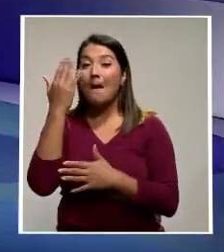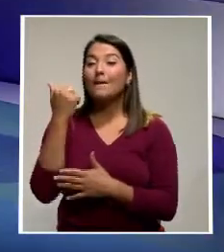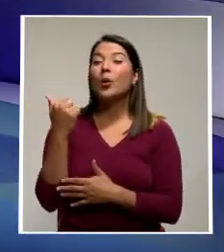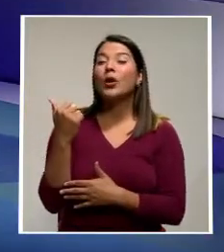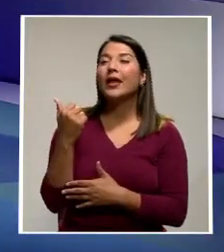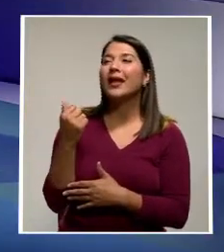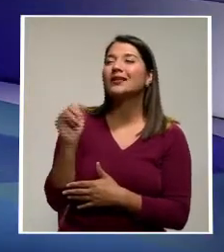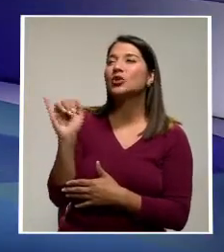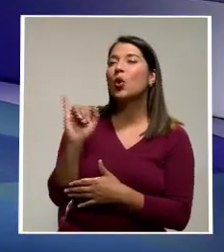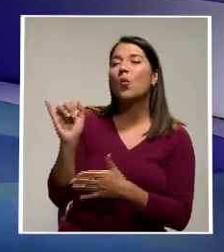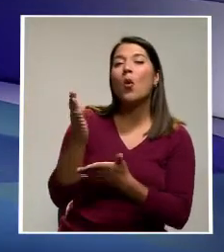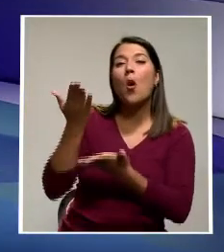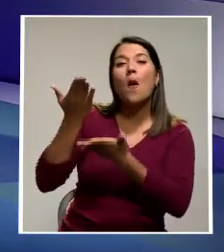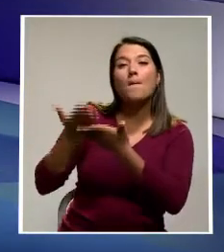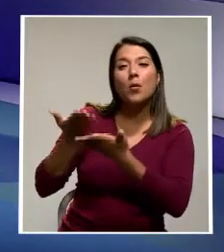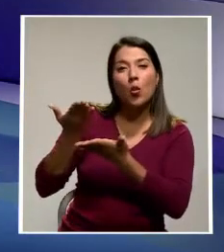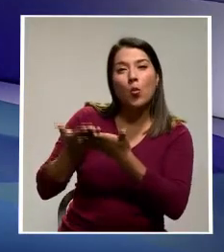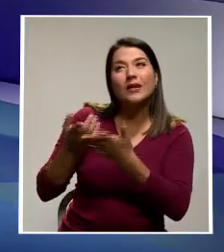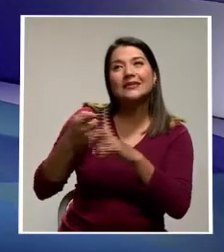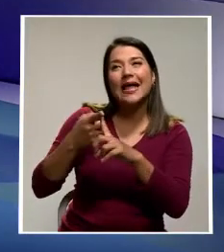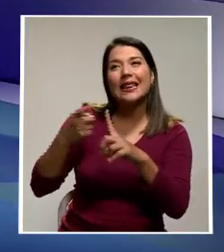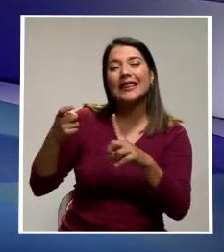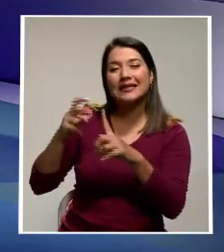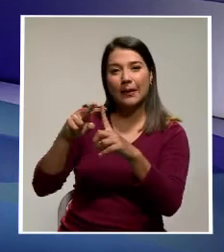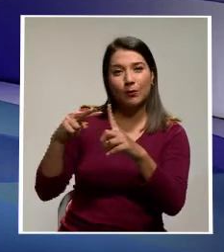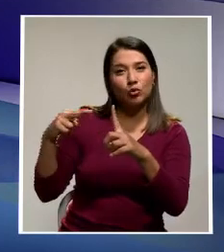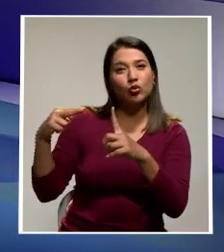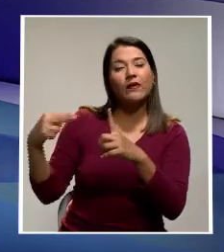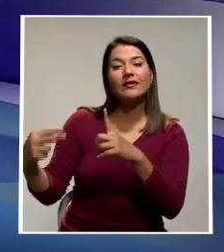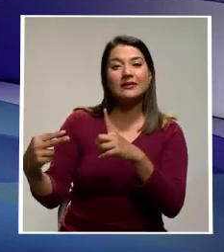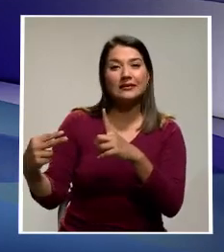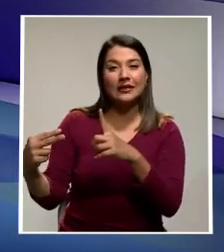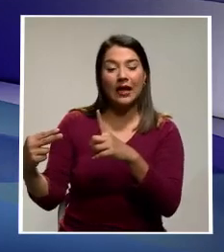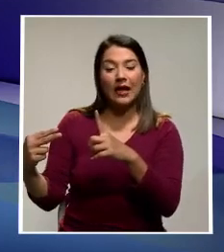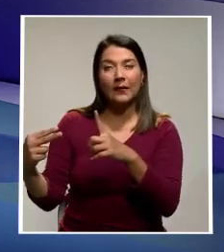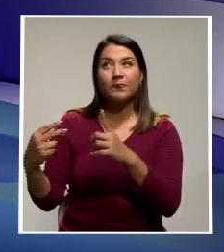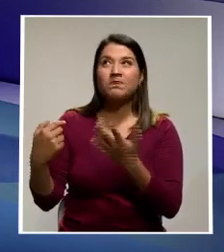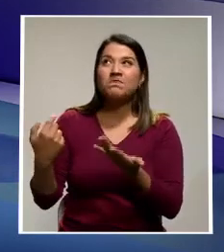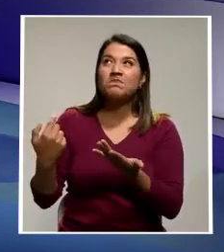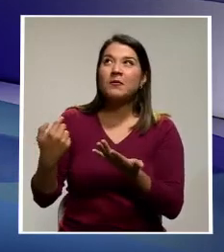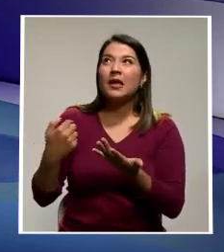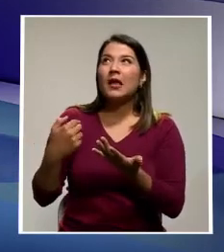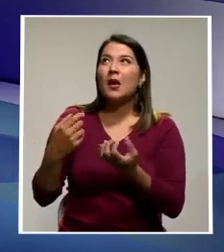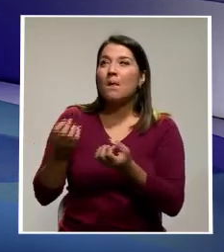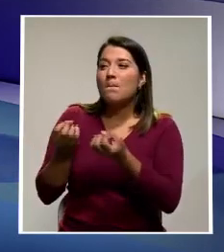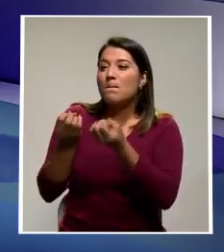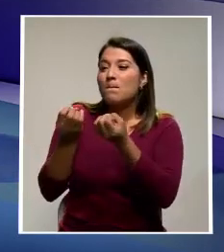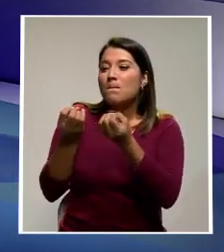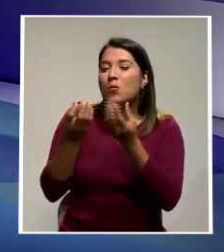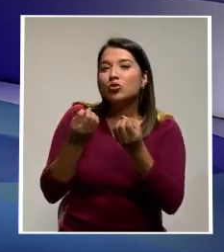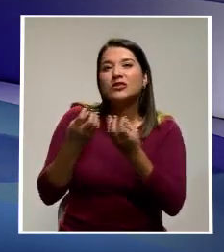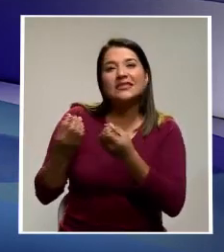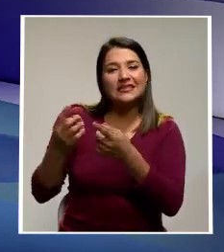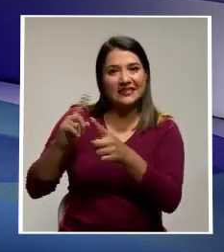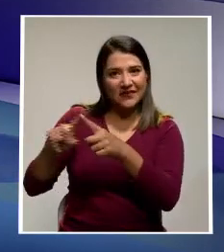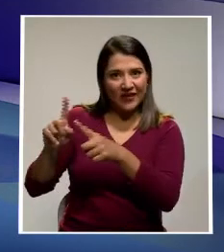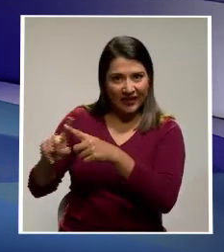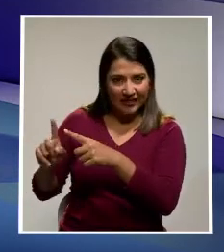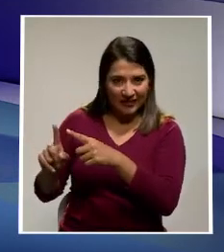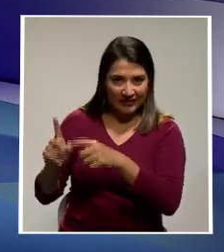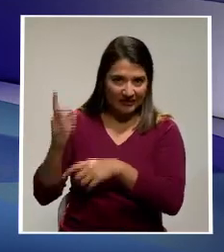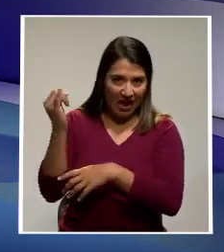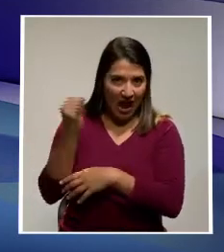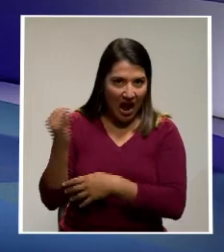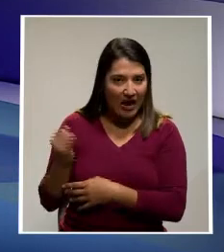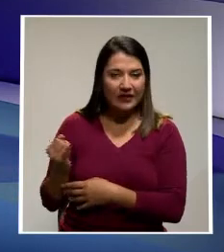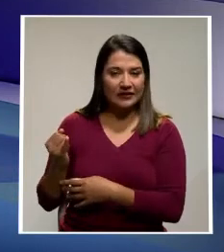Porque es una propuesta desde el punto de vista, yo diría que multidisciplinario, ¿verdad? Estamos en una época